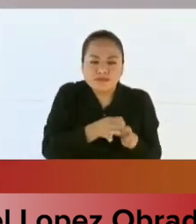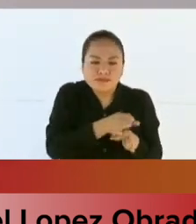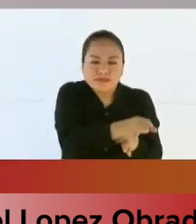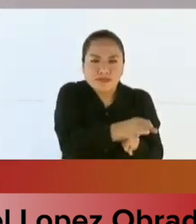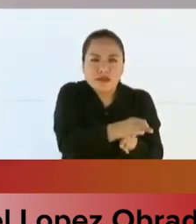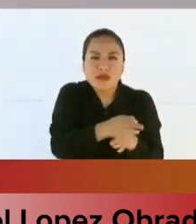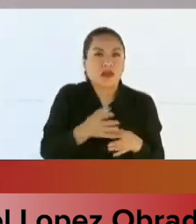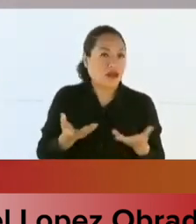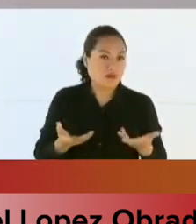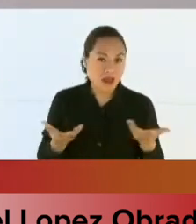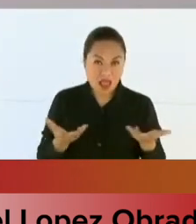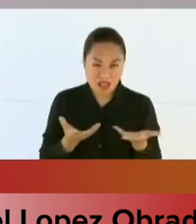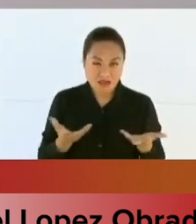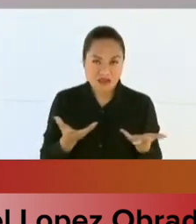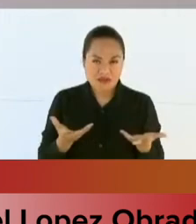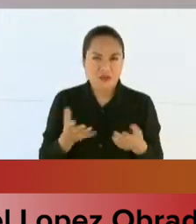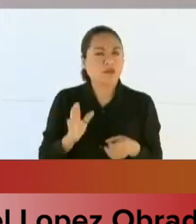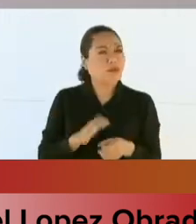porque